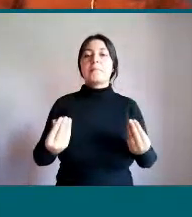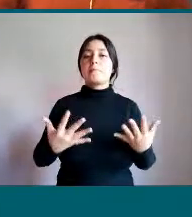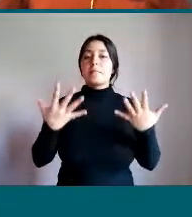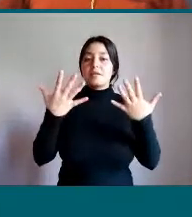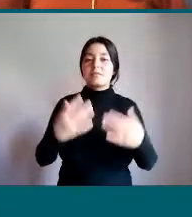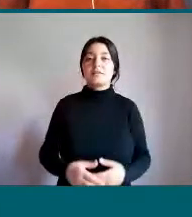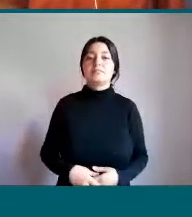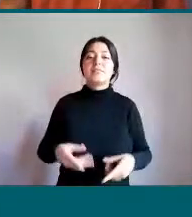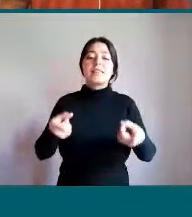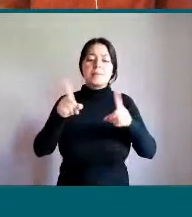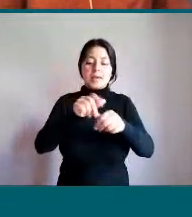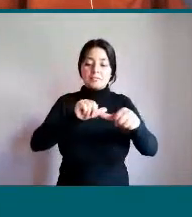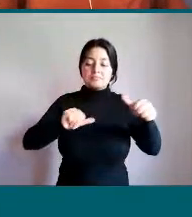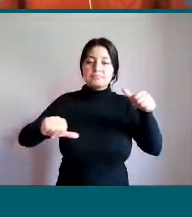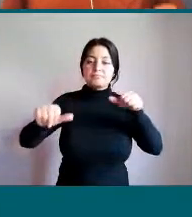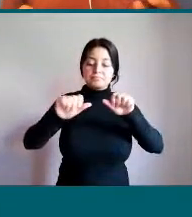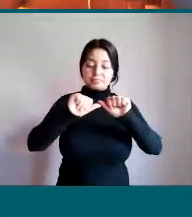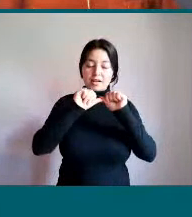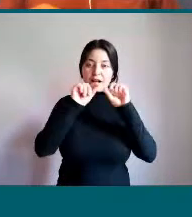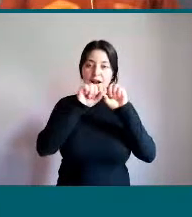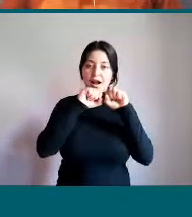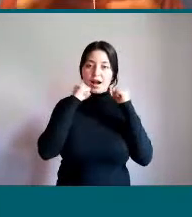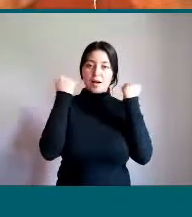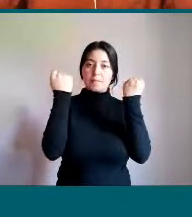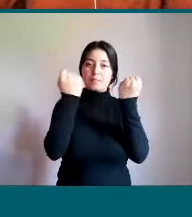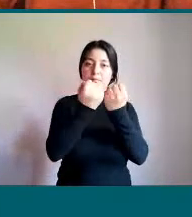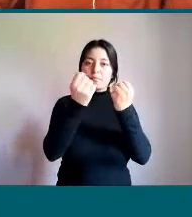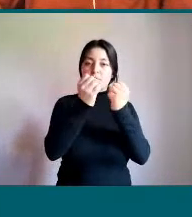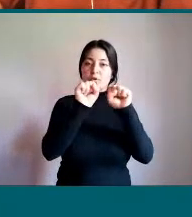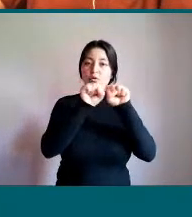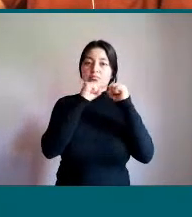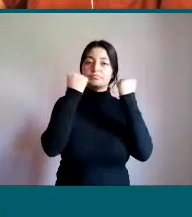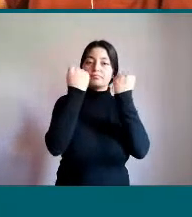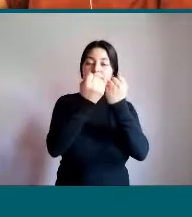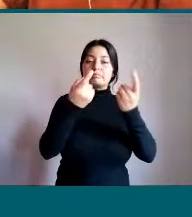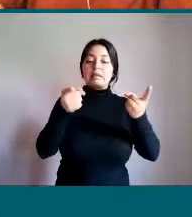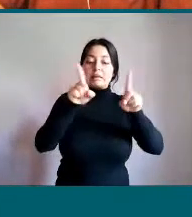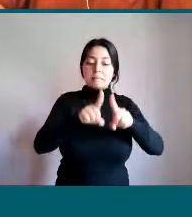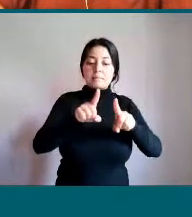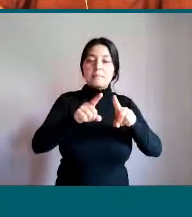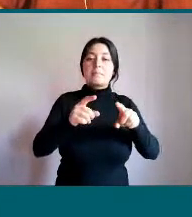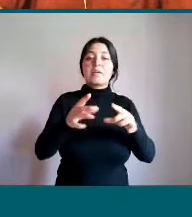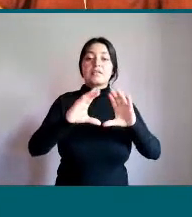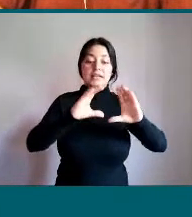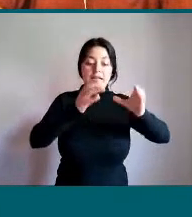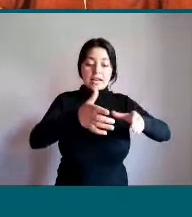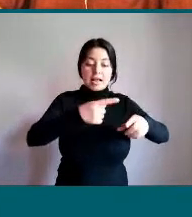de los espacios, ¿no? De utilizar la escuela como un espacio vivo de aprendizaje.